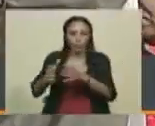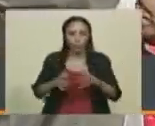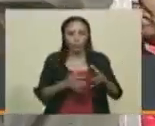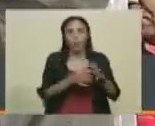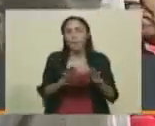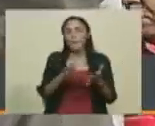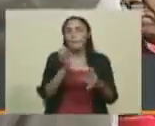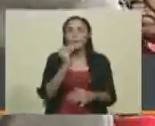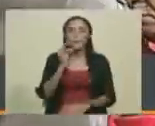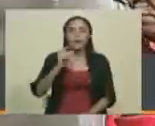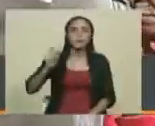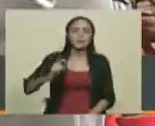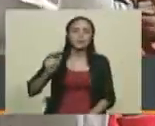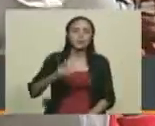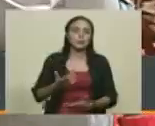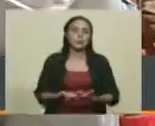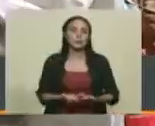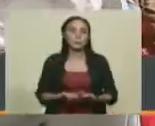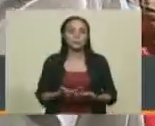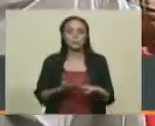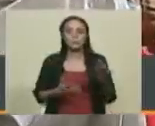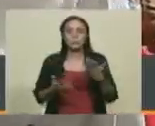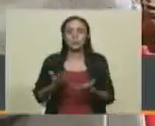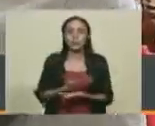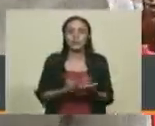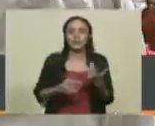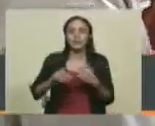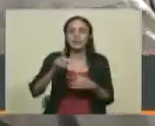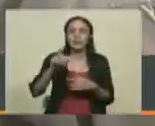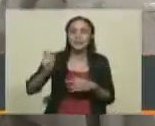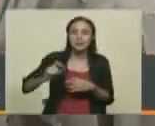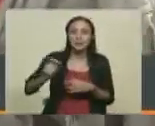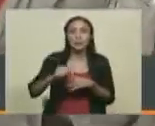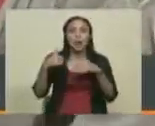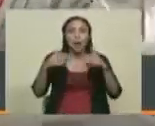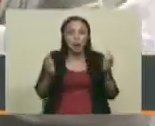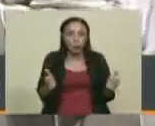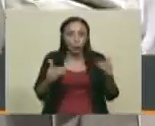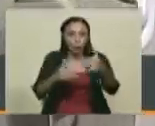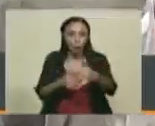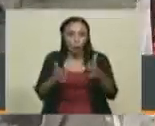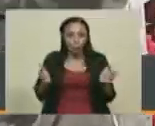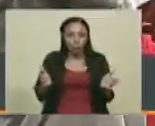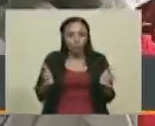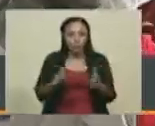necesito armar la gabarra con lo que denominábamos un combo, Will sabe de lo que estamos hablando,